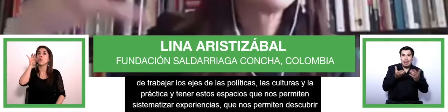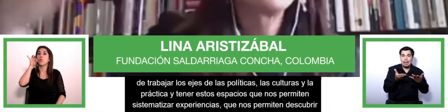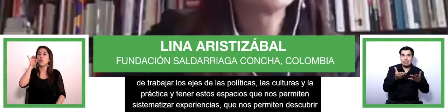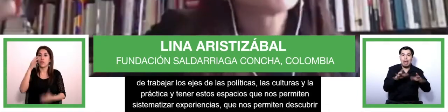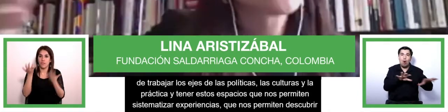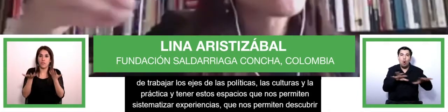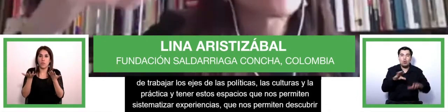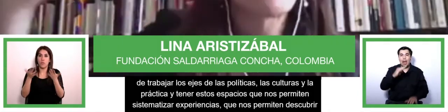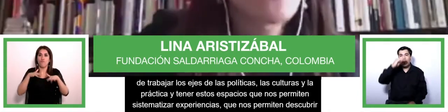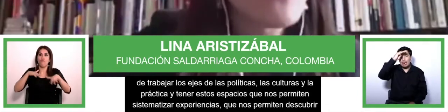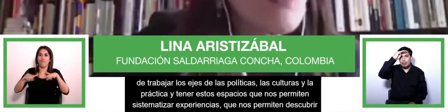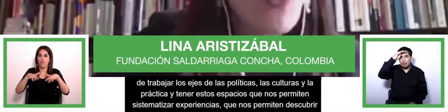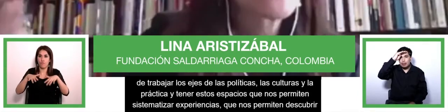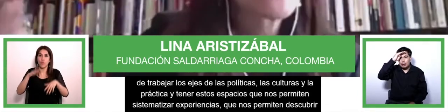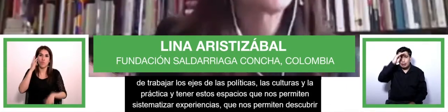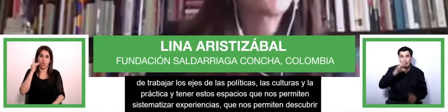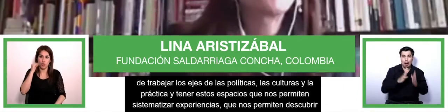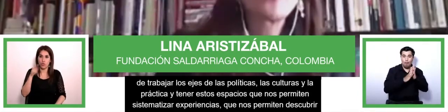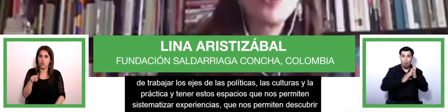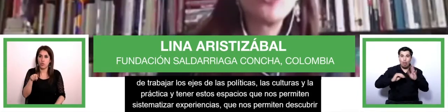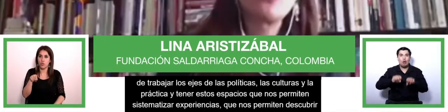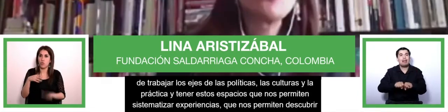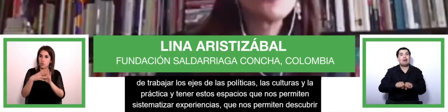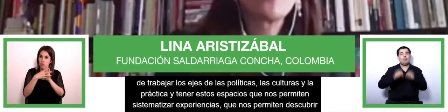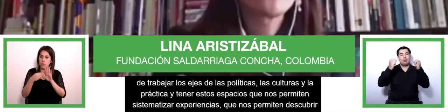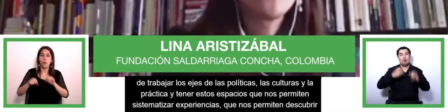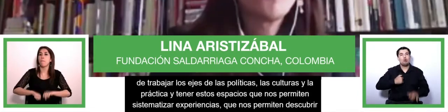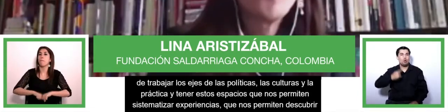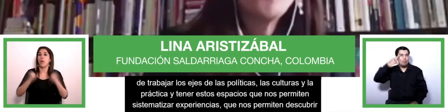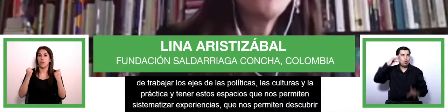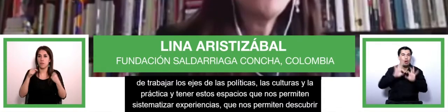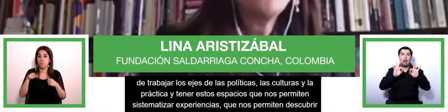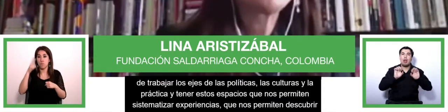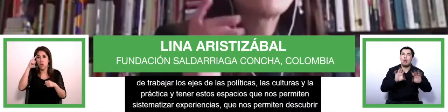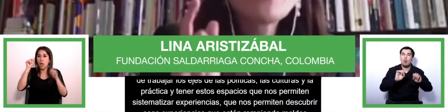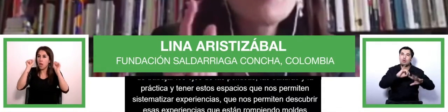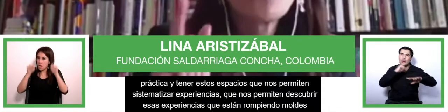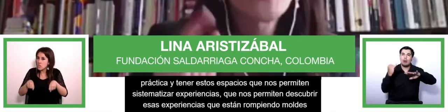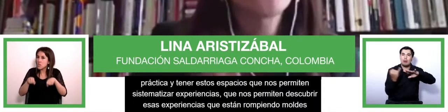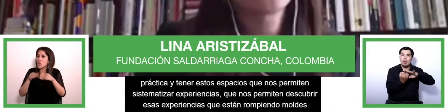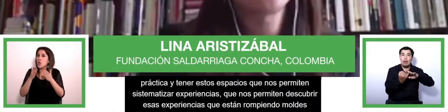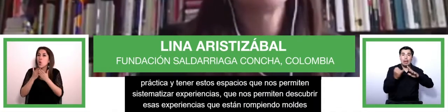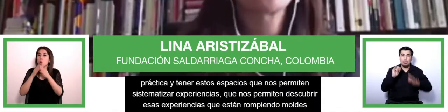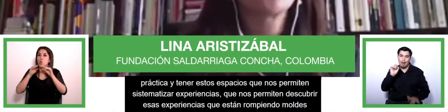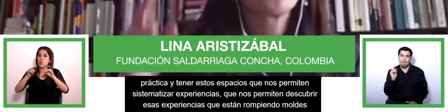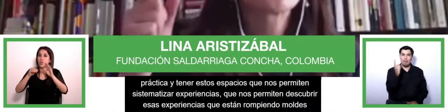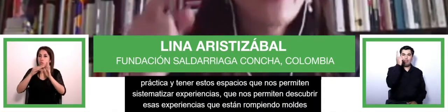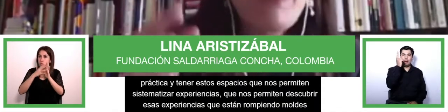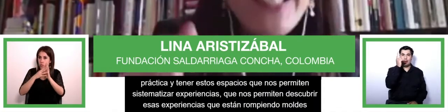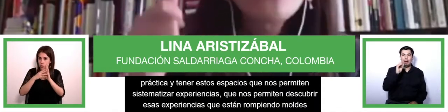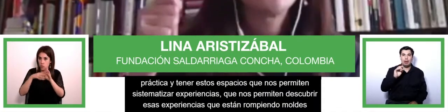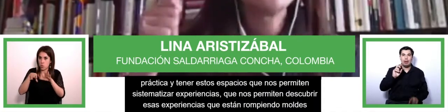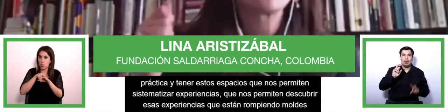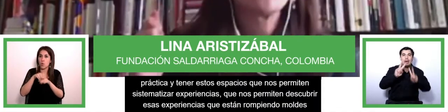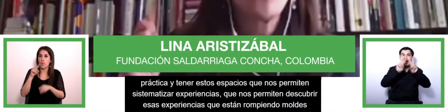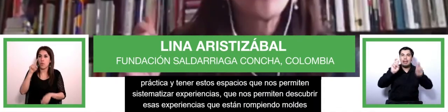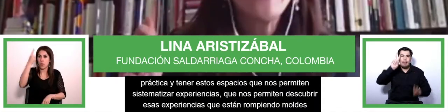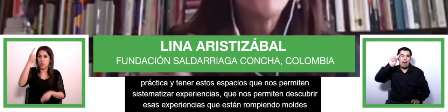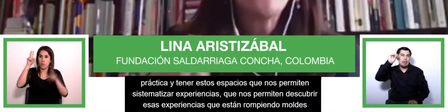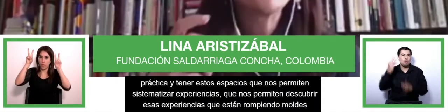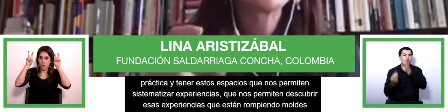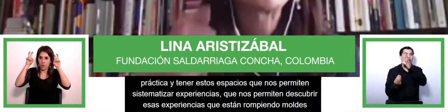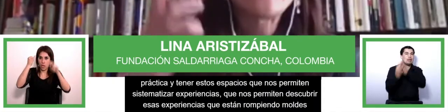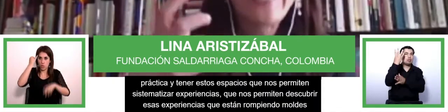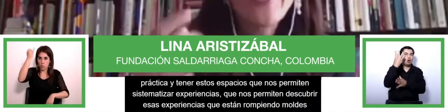digamos, experiencias que están rompiendo moldes. Creo que la educación inclusiva ha sido tal vez pionera en las innovaciones, en la